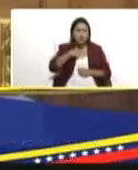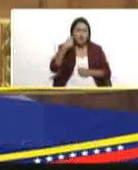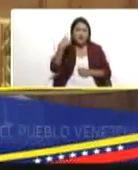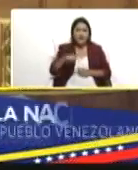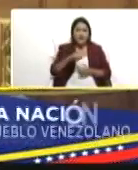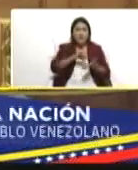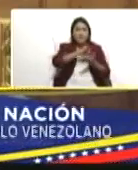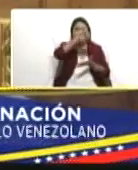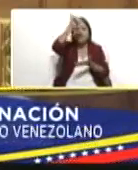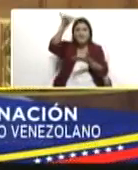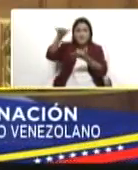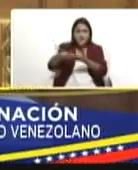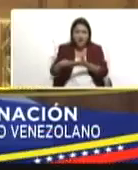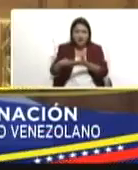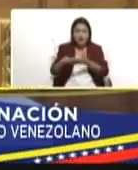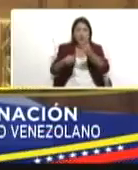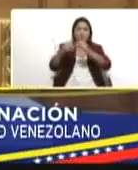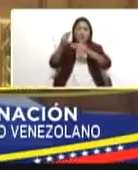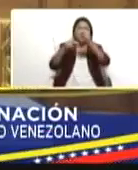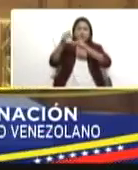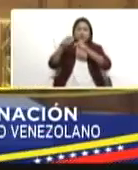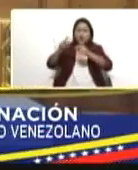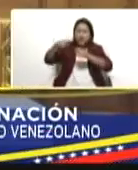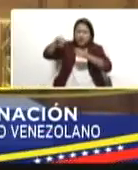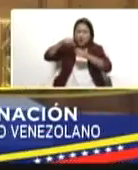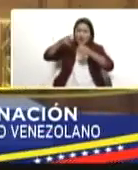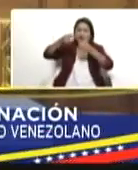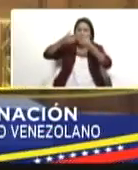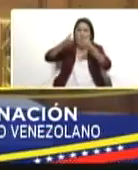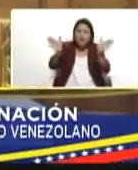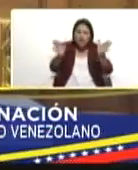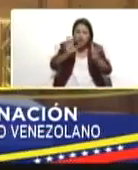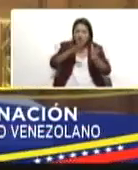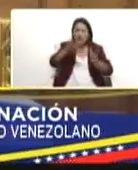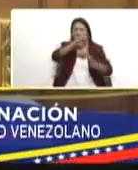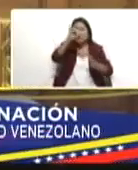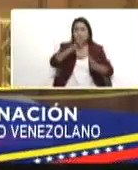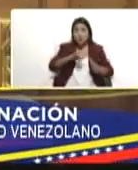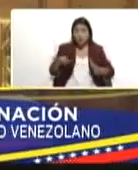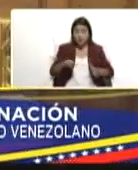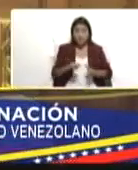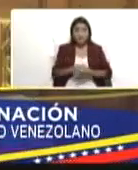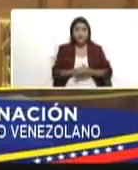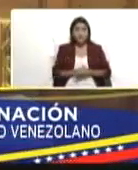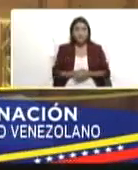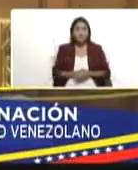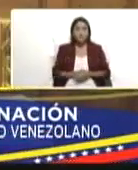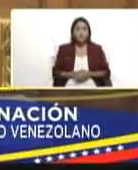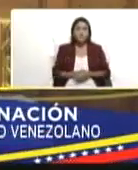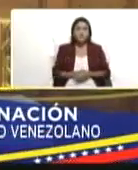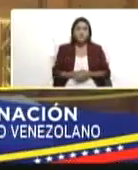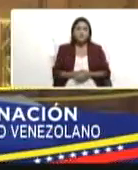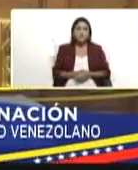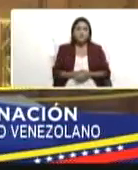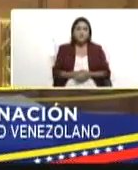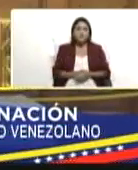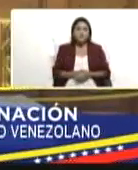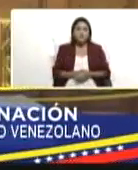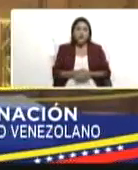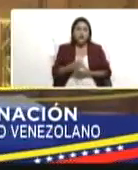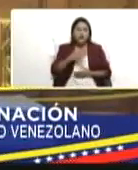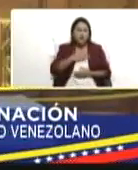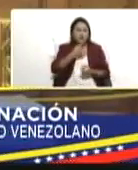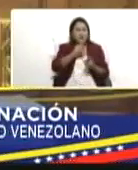la inauguración de algunas obras en el zulia porque Lamentablemente lo tengo que decir